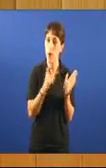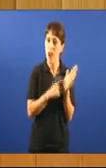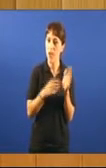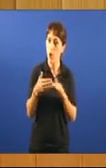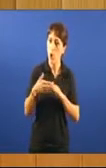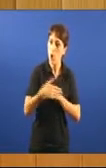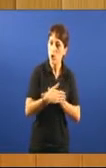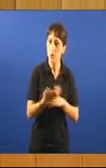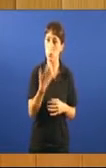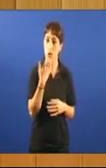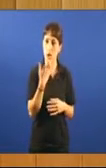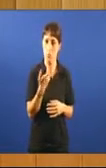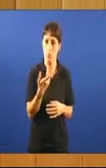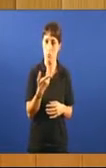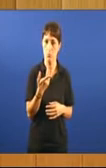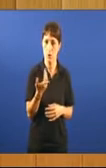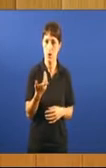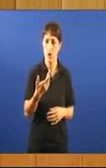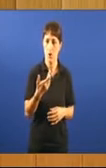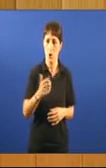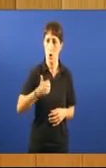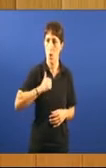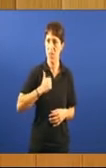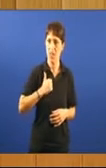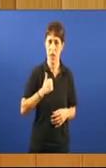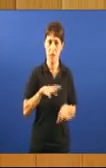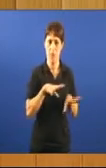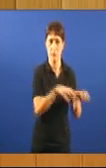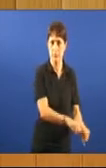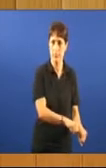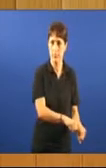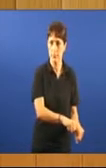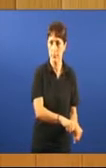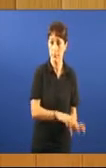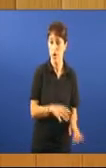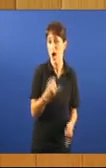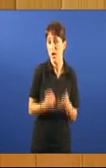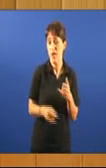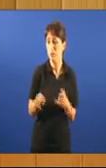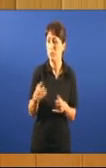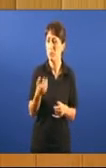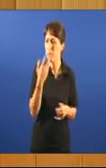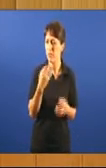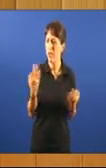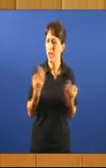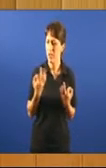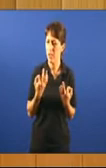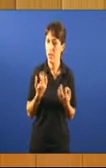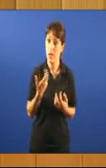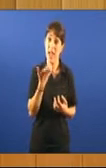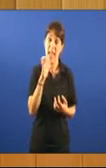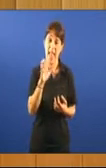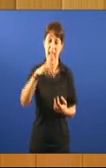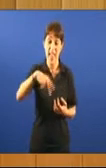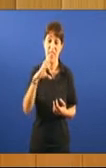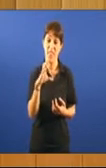por invadir as nosas competencias. Pero cal é o problema? Que vostede prefire que Ence siga contaminando a ría de